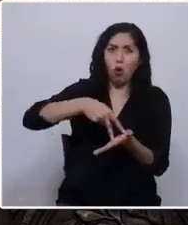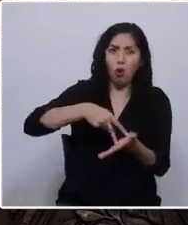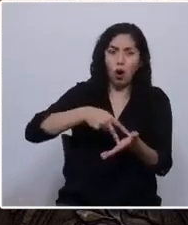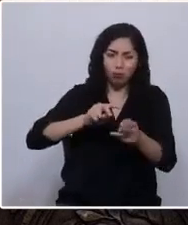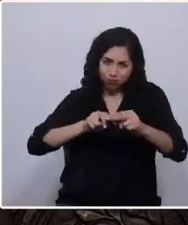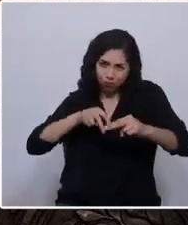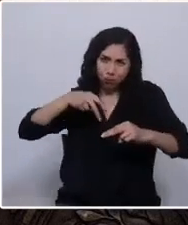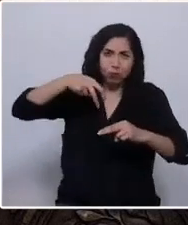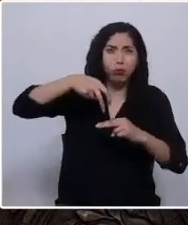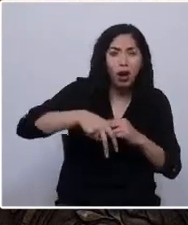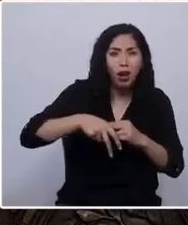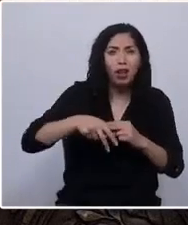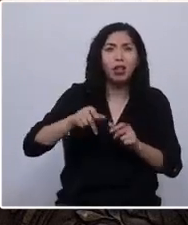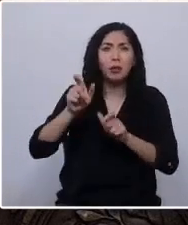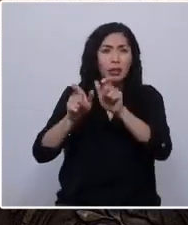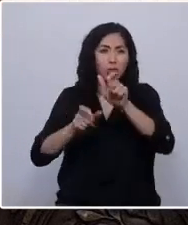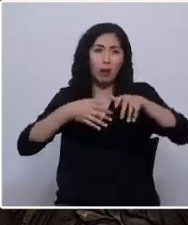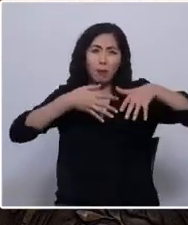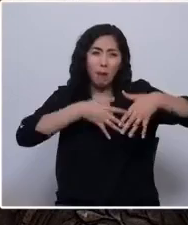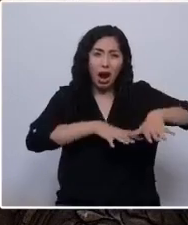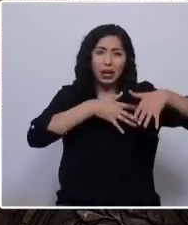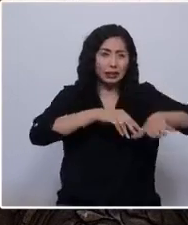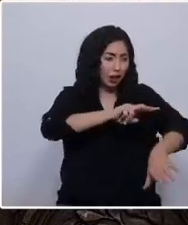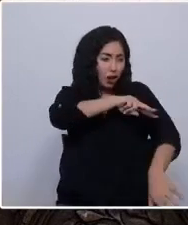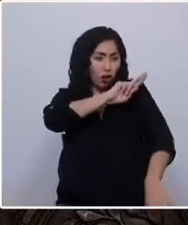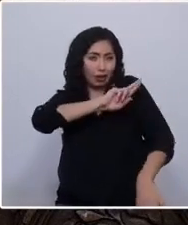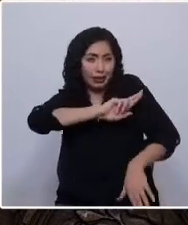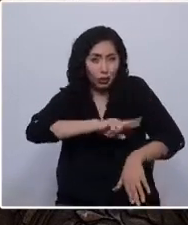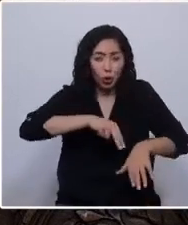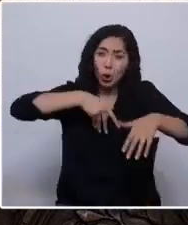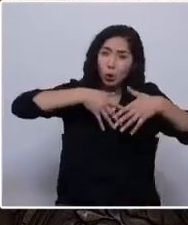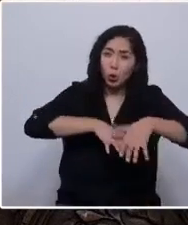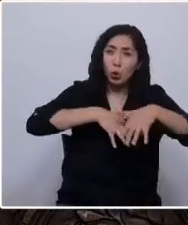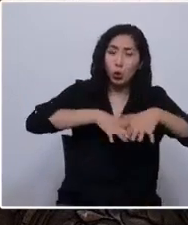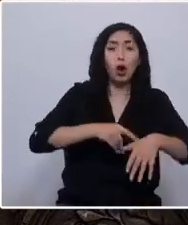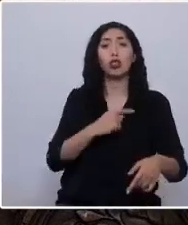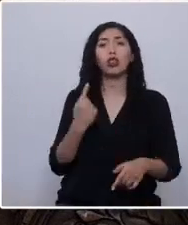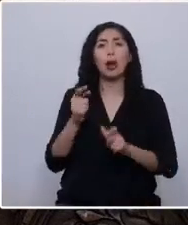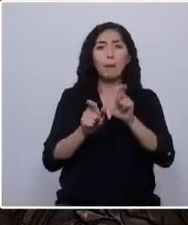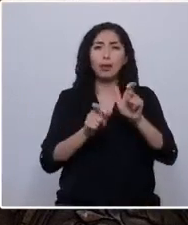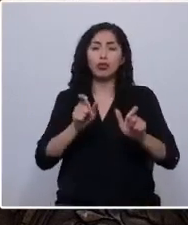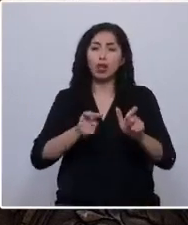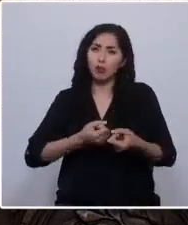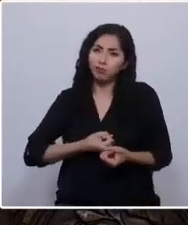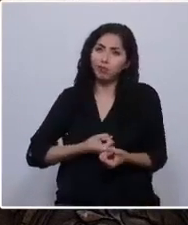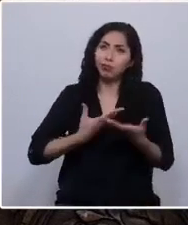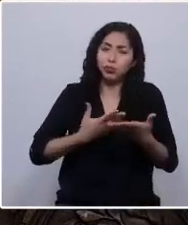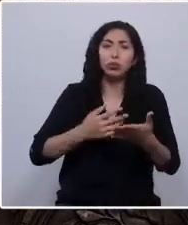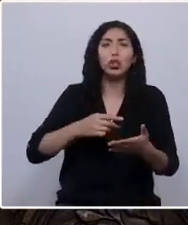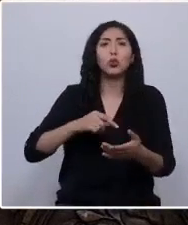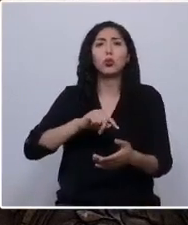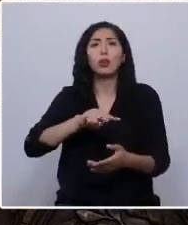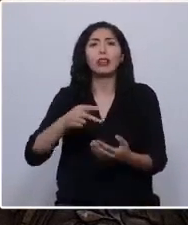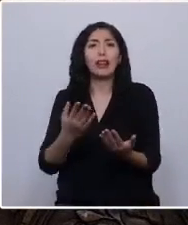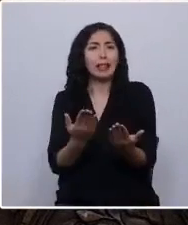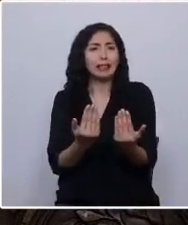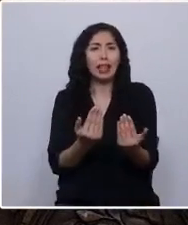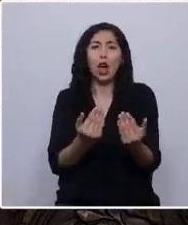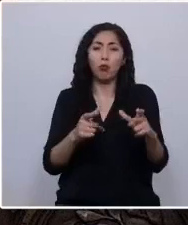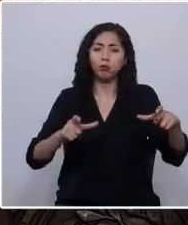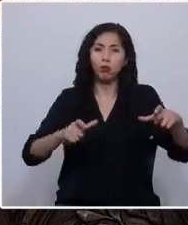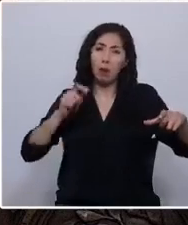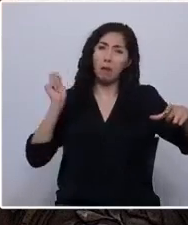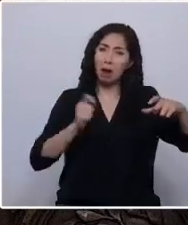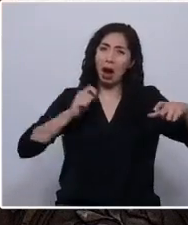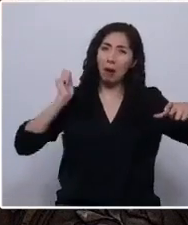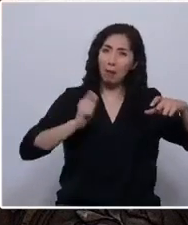torniquetes, a quienes marcharon de norte a sur, a quienes manifestamos nuestras demandas desde los hogares a punta de cacerolazos,